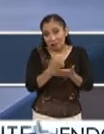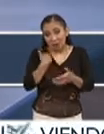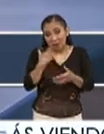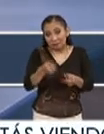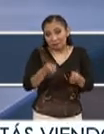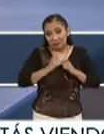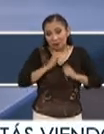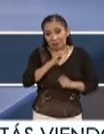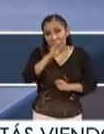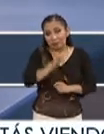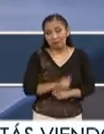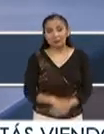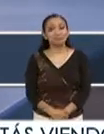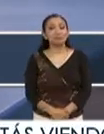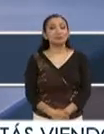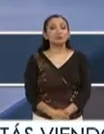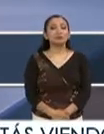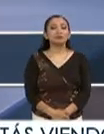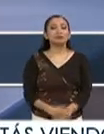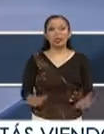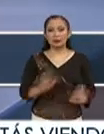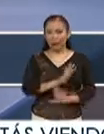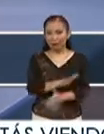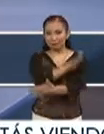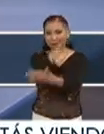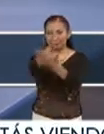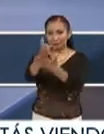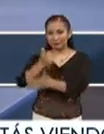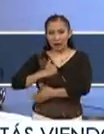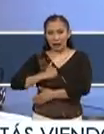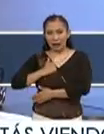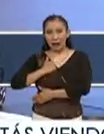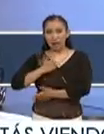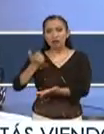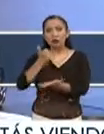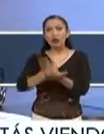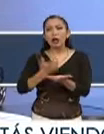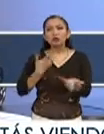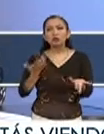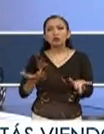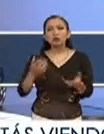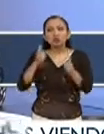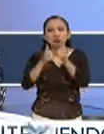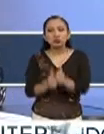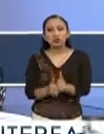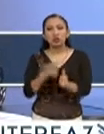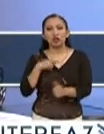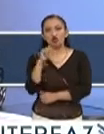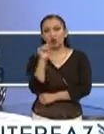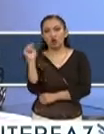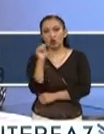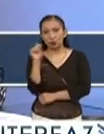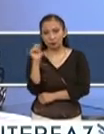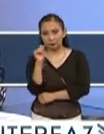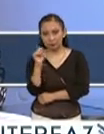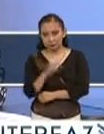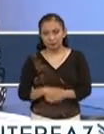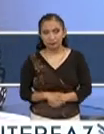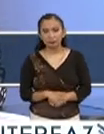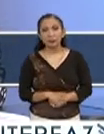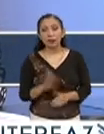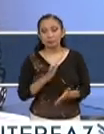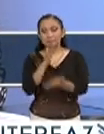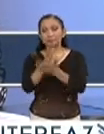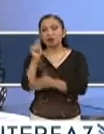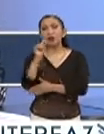poder obtener la beca. Y ya llegando a Canadá, ¿en qué ciudad estuviste, nos decías? En Toronto. En Toronto.